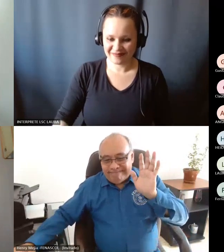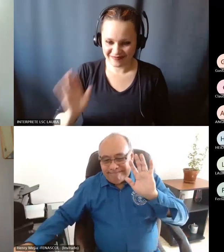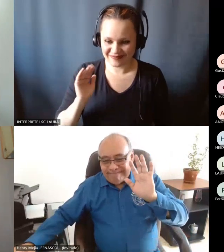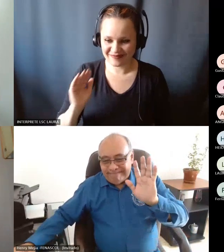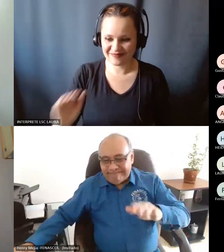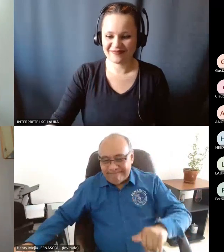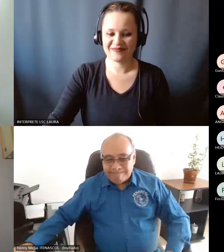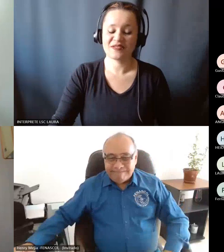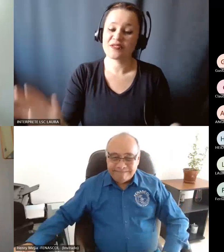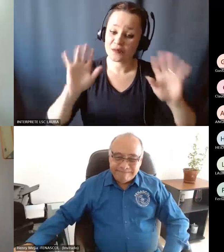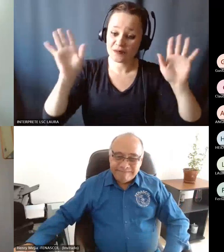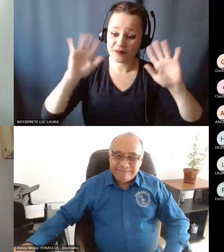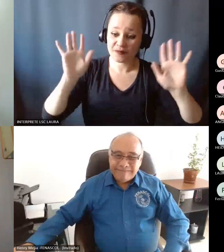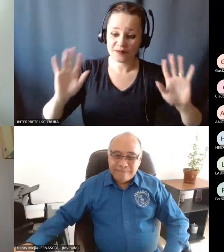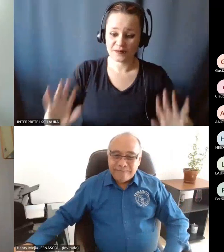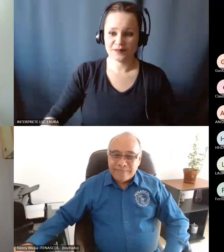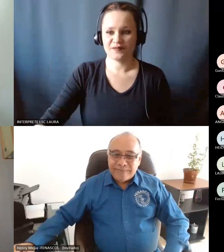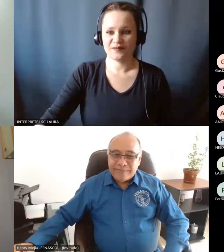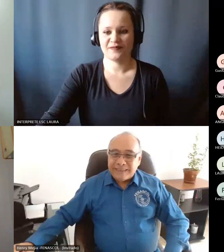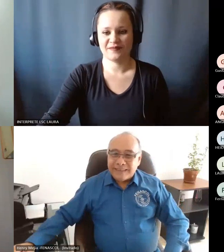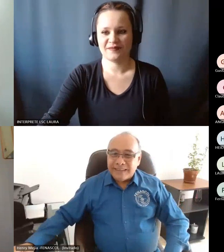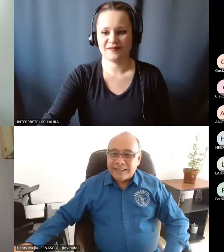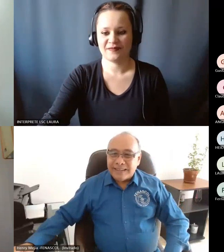claro Hasta luego